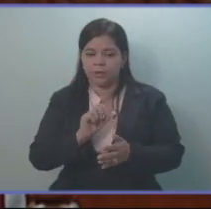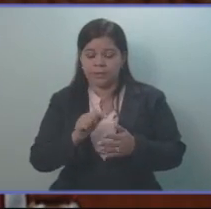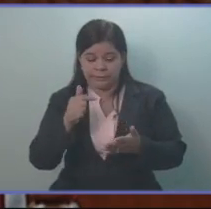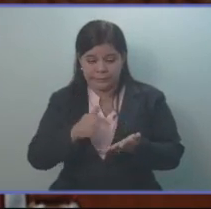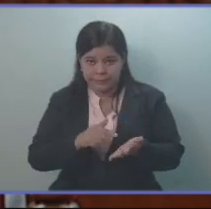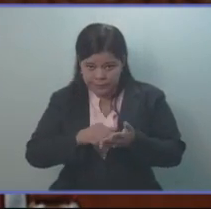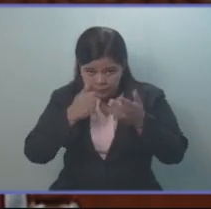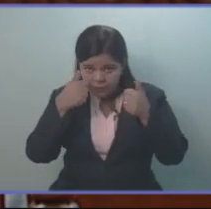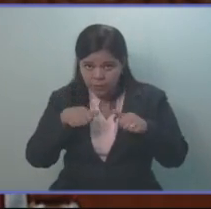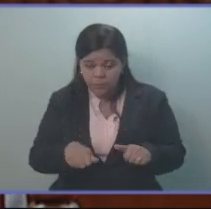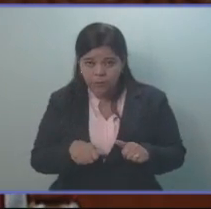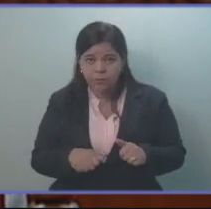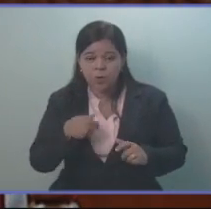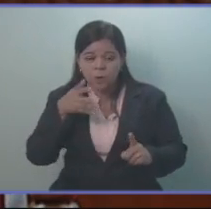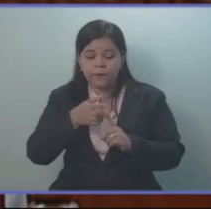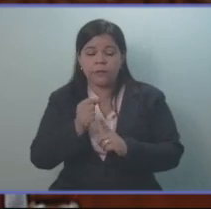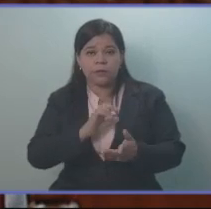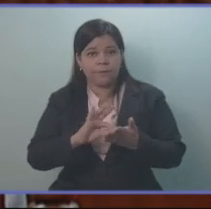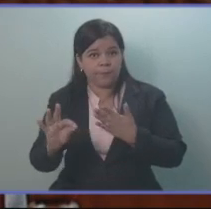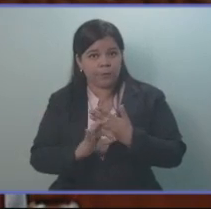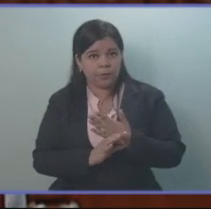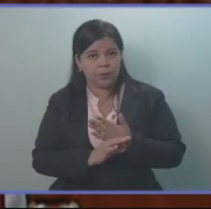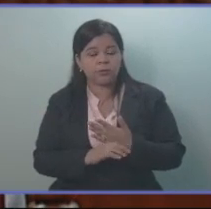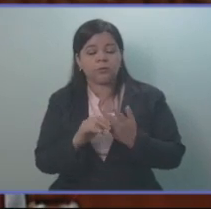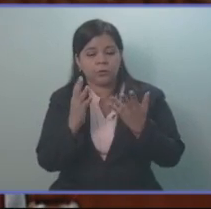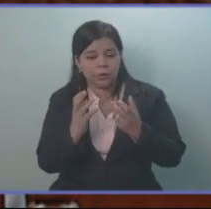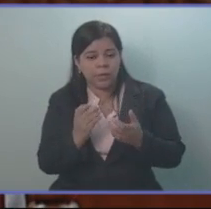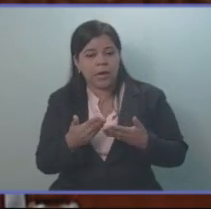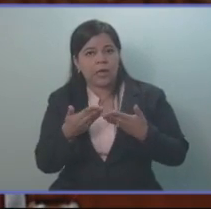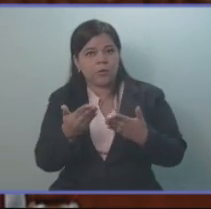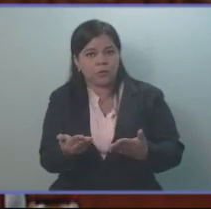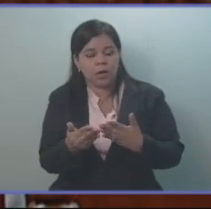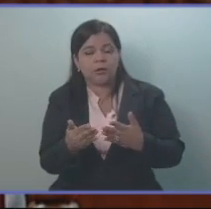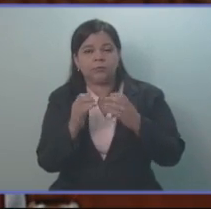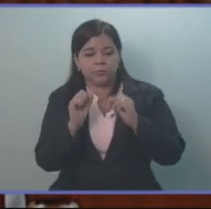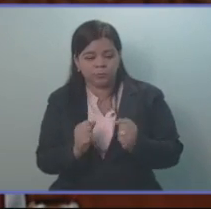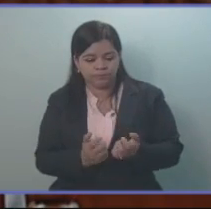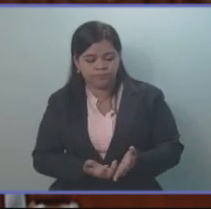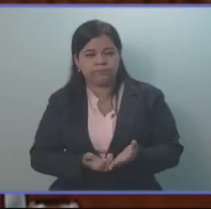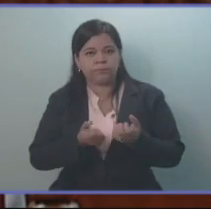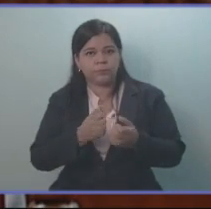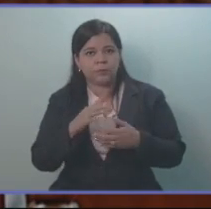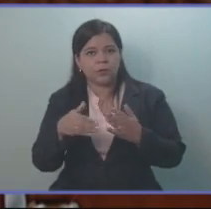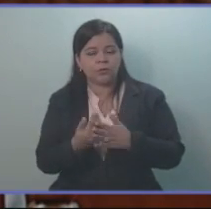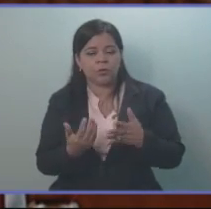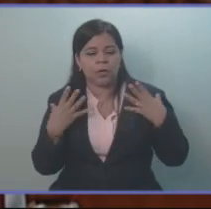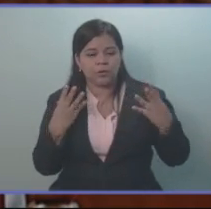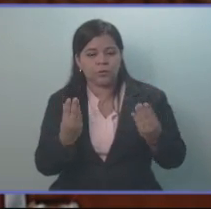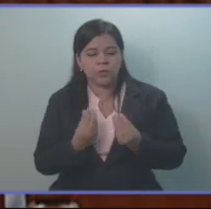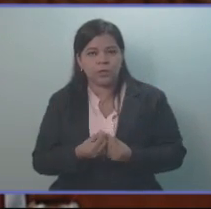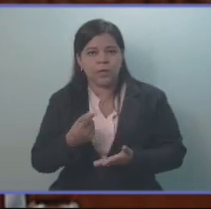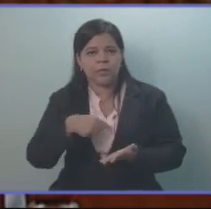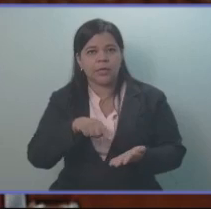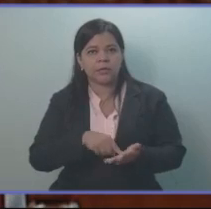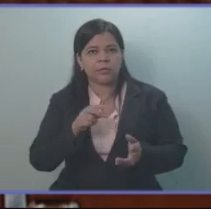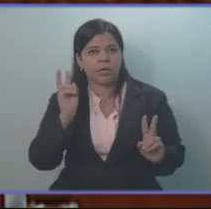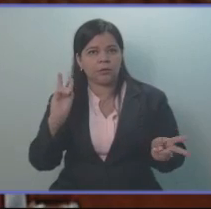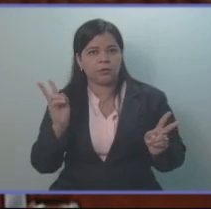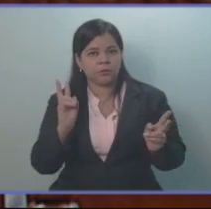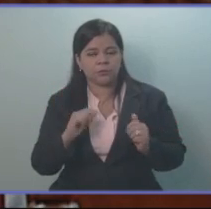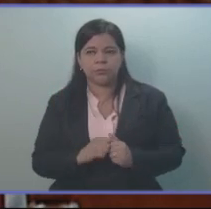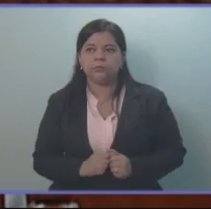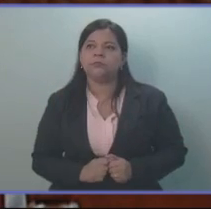citado acuerdo, el objetivo principal del proyecto es el de contribuir a la recuperación social y económica del Centro Histórico de San